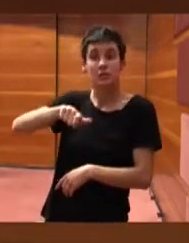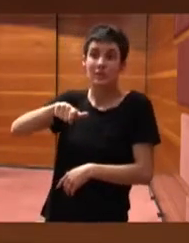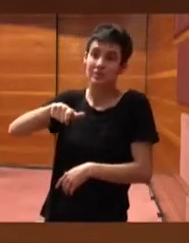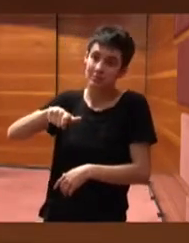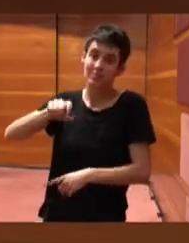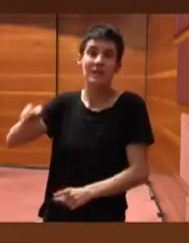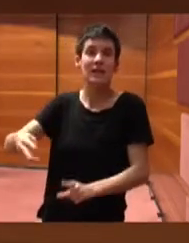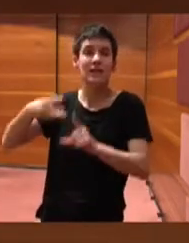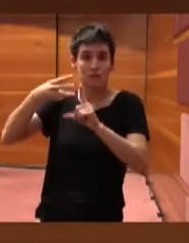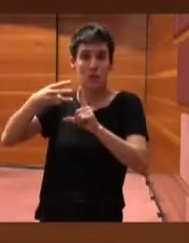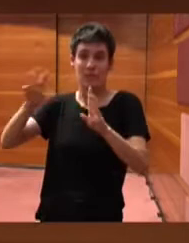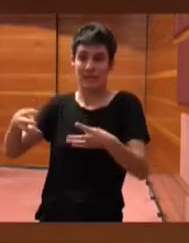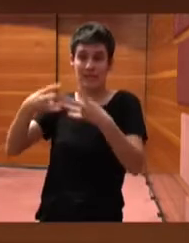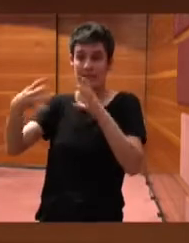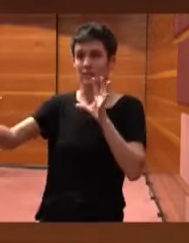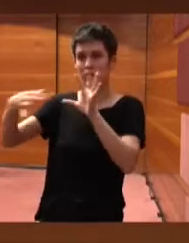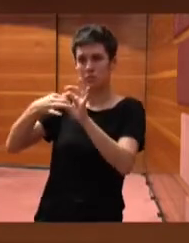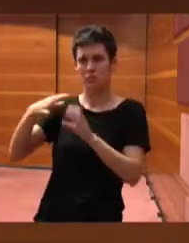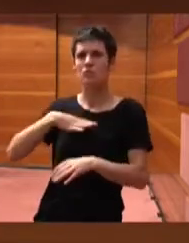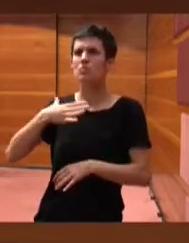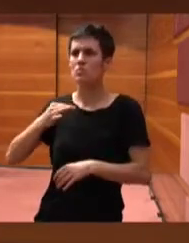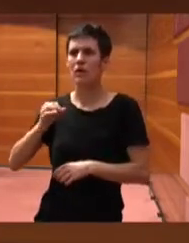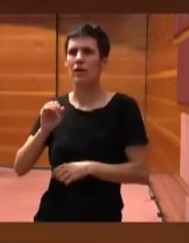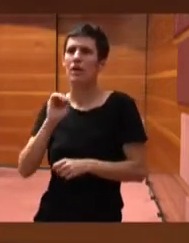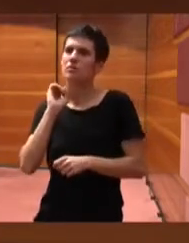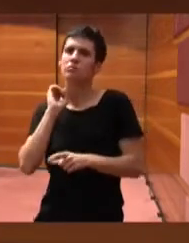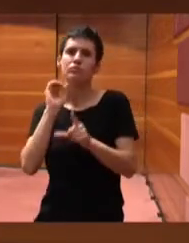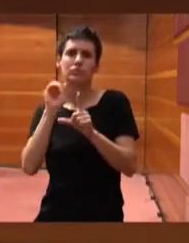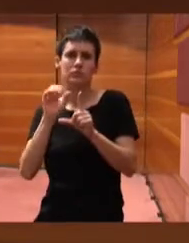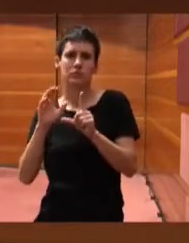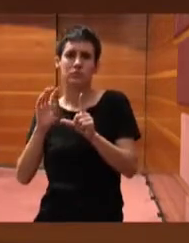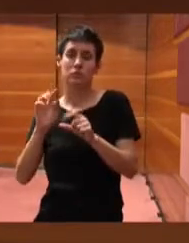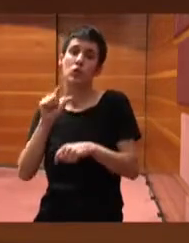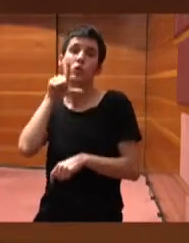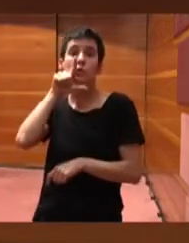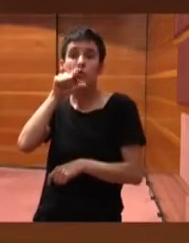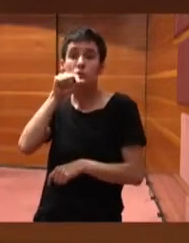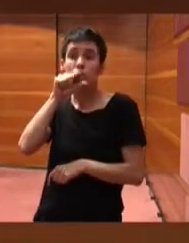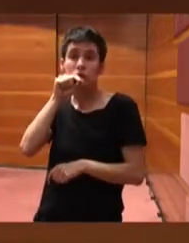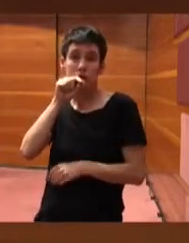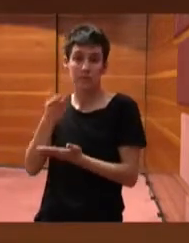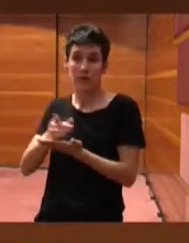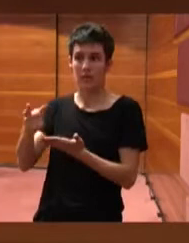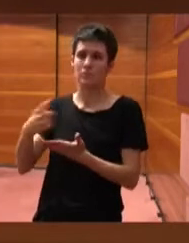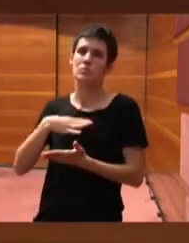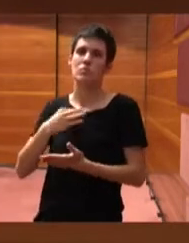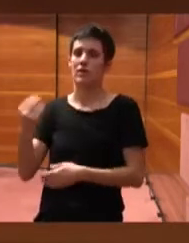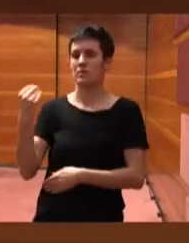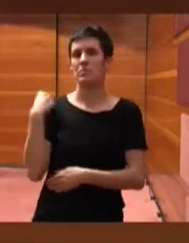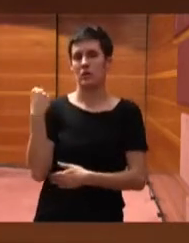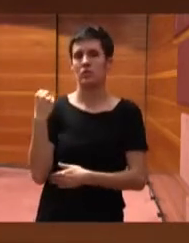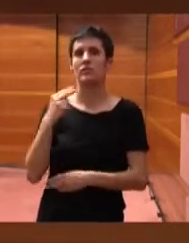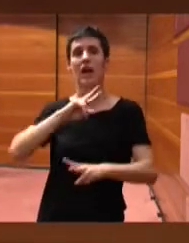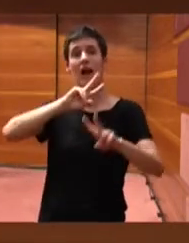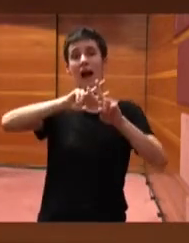de internet que puede lanzarnos sus preguntas a través de Twitter. Ya estamos utilizando, por cierto, el